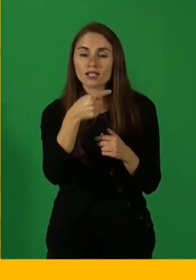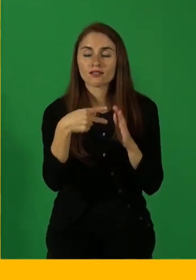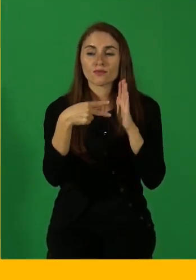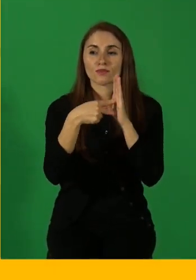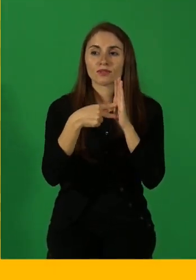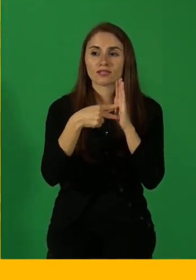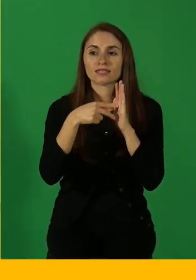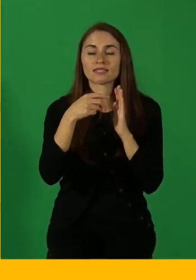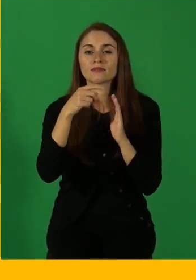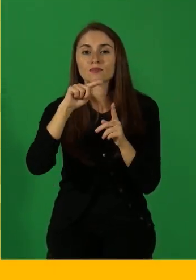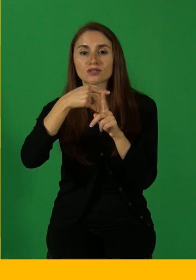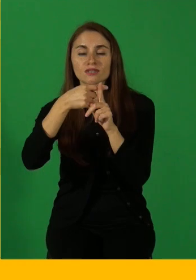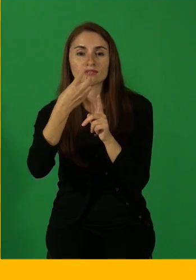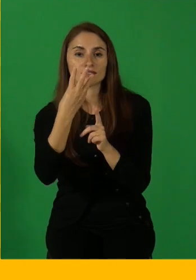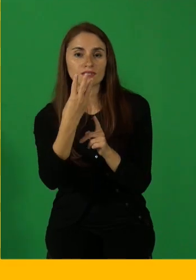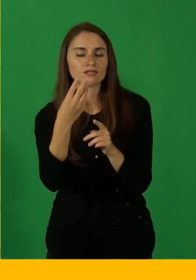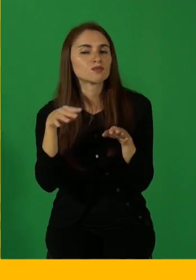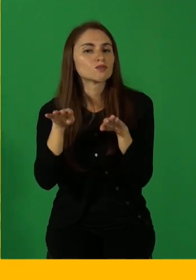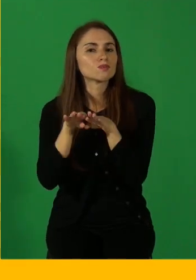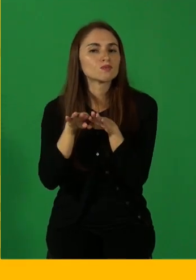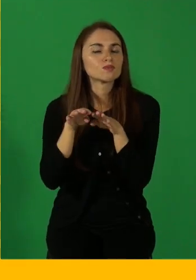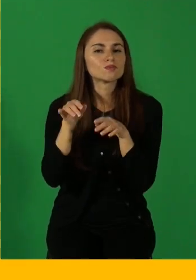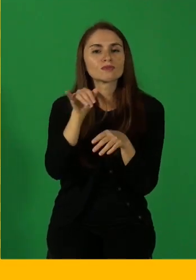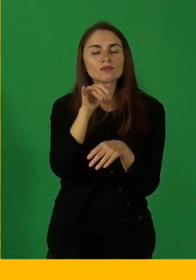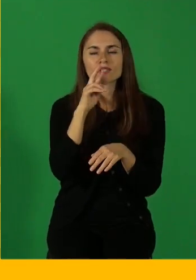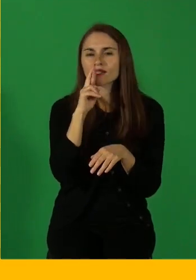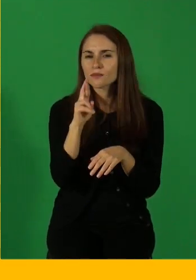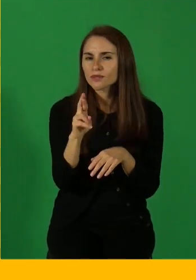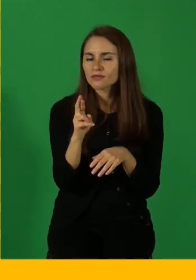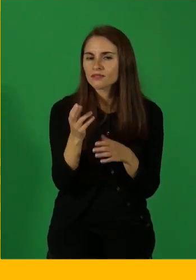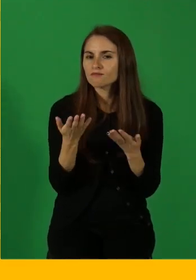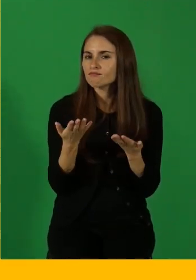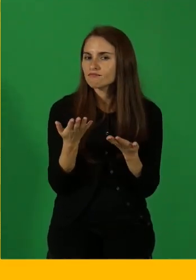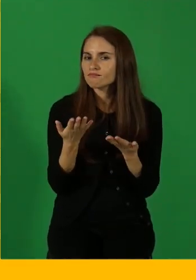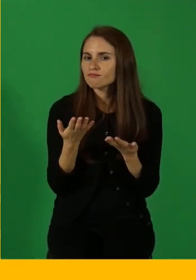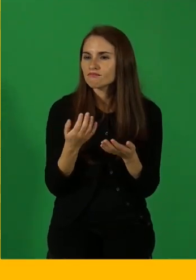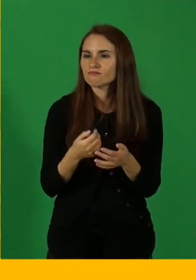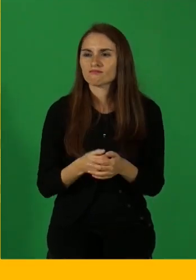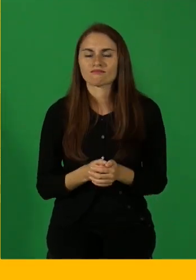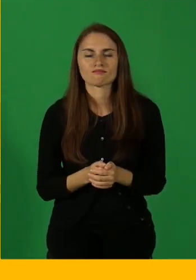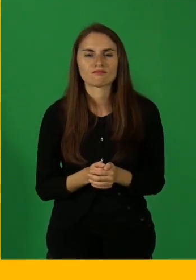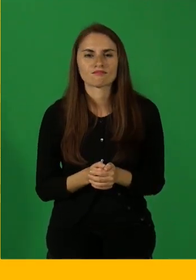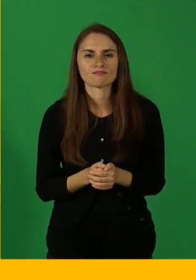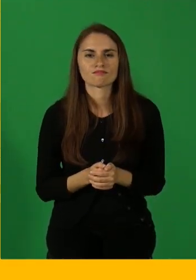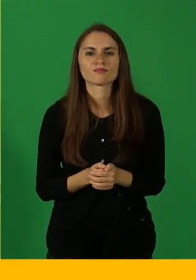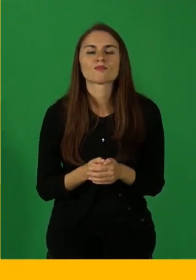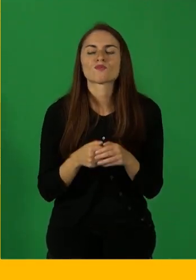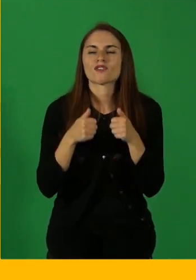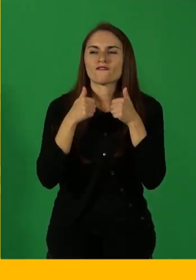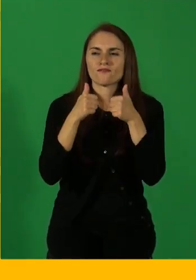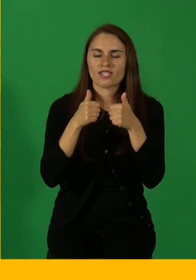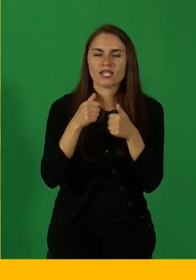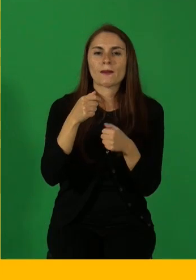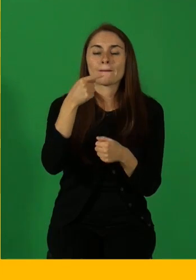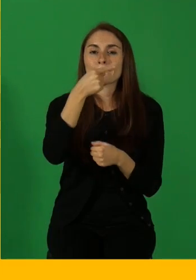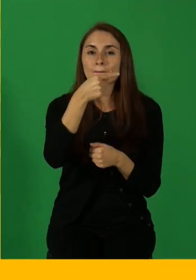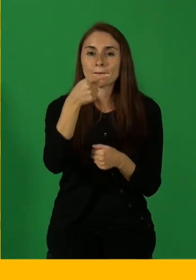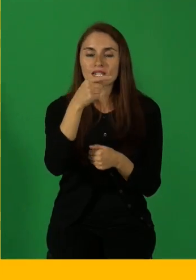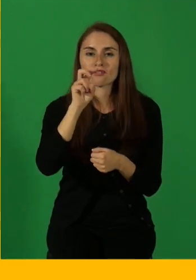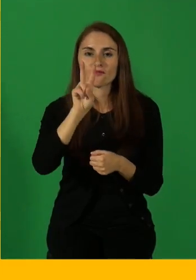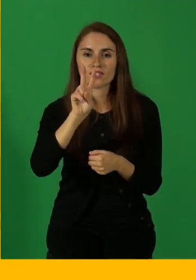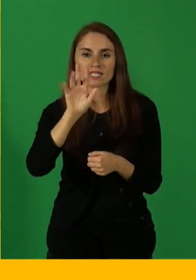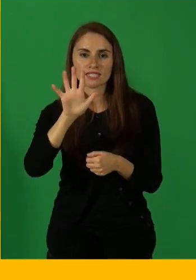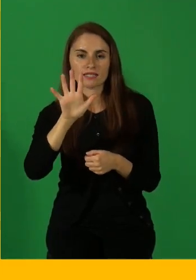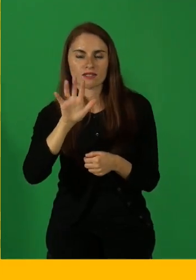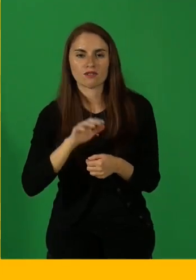75 dividido en 3? 75 negativo dividido en 3 positivo, muy bien, nos quedaría, ¿no es